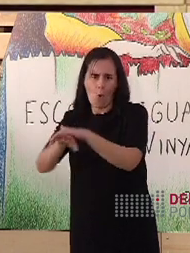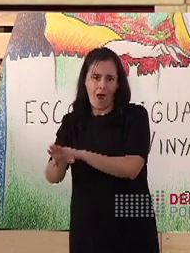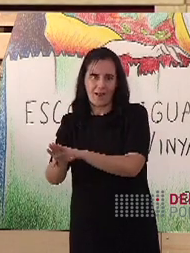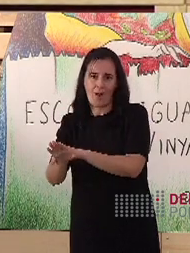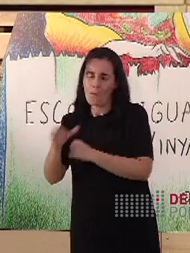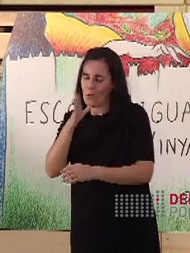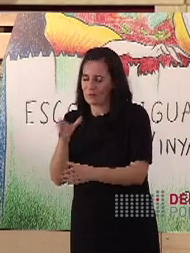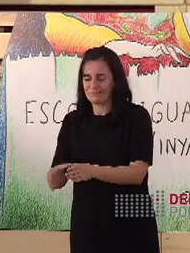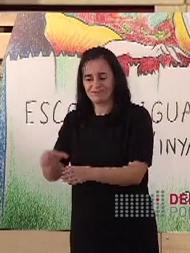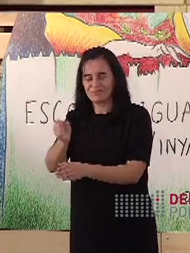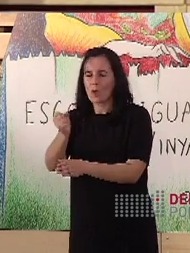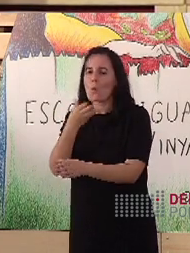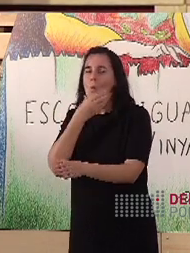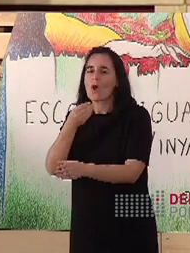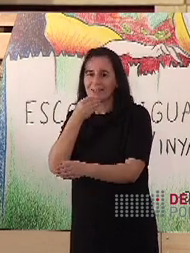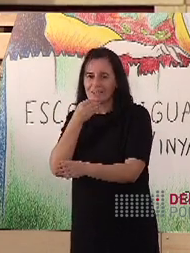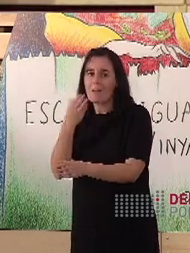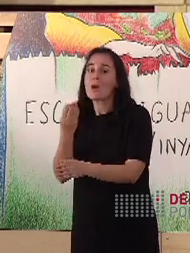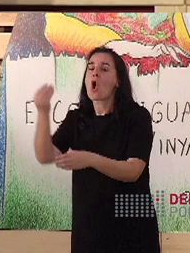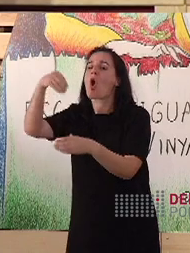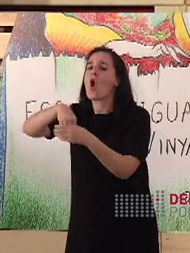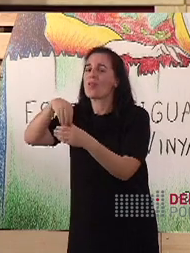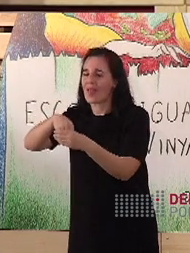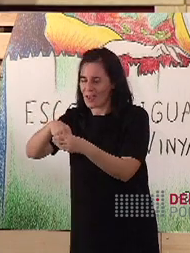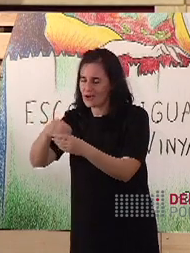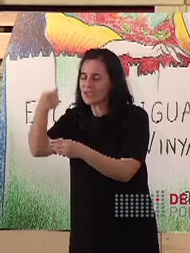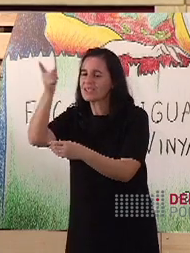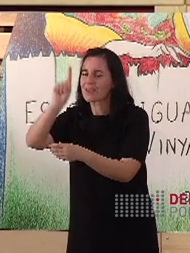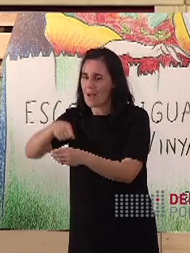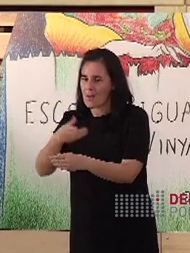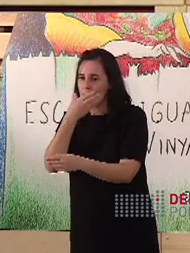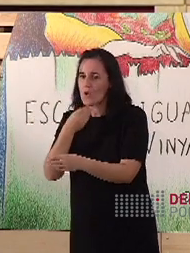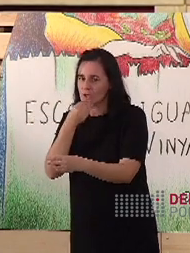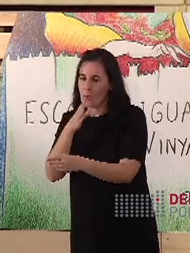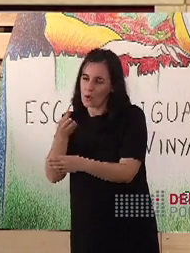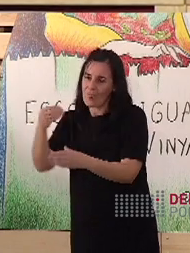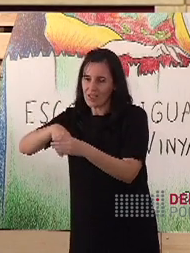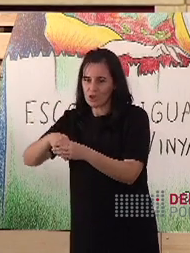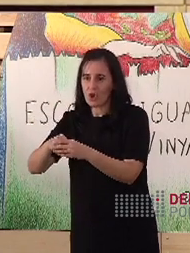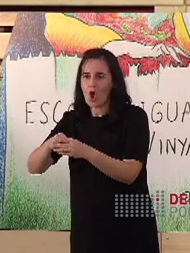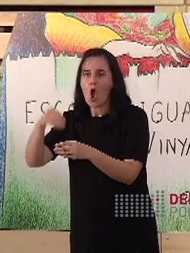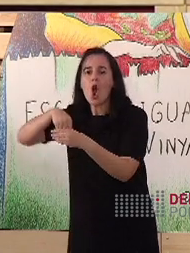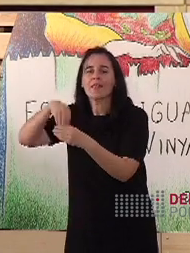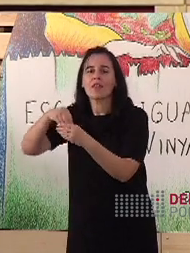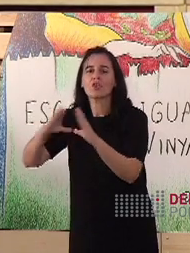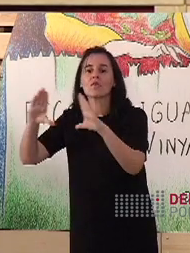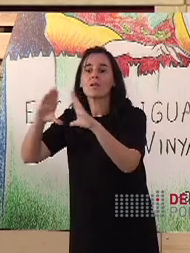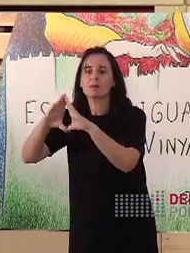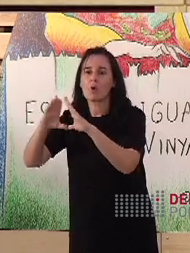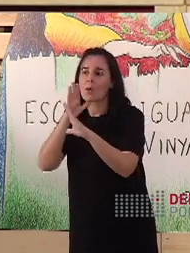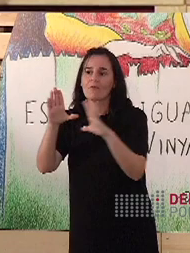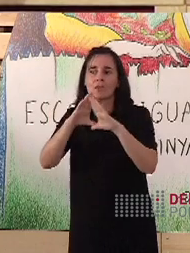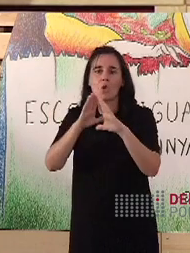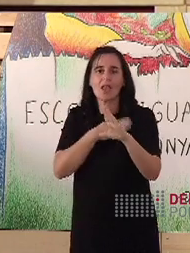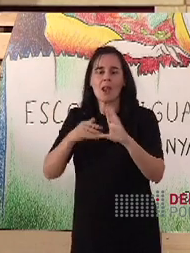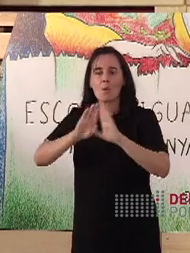moi bonita, pero é moi bonita por os contidos que tamén plantexa o feminismo, porque no feminismo queremos cambiar o mundo.